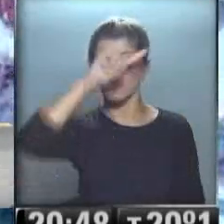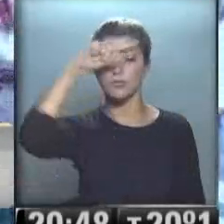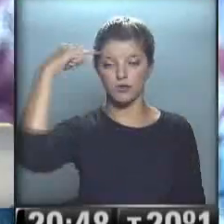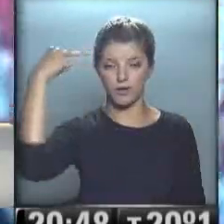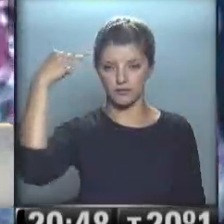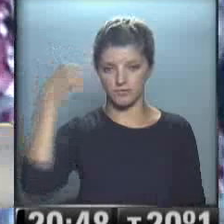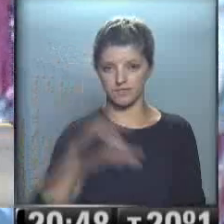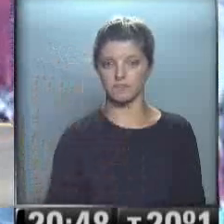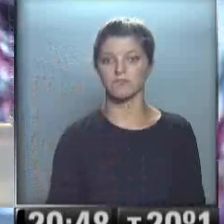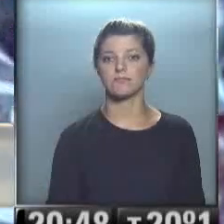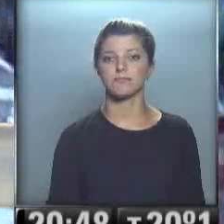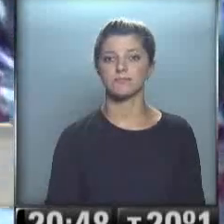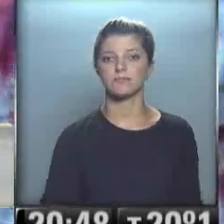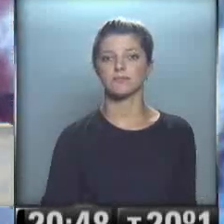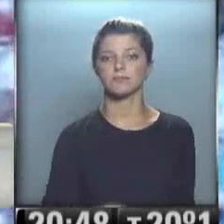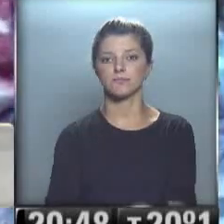argentino.